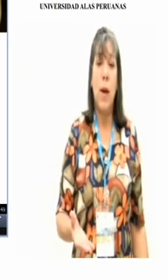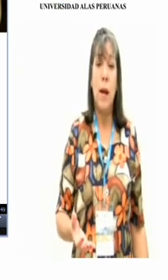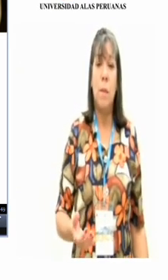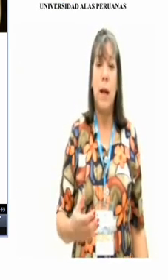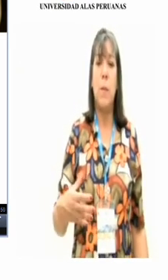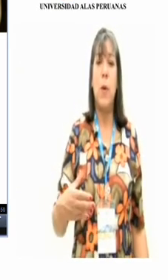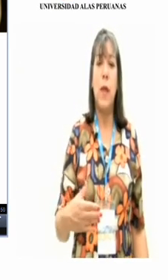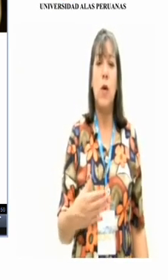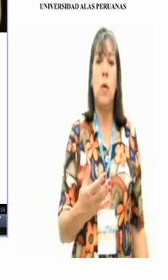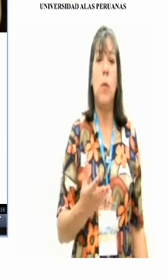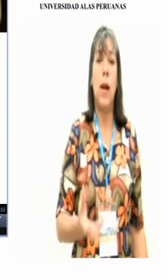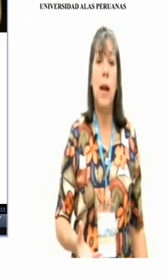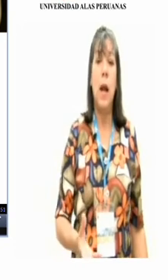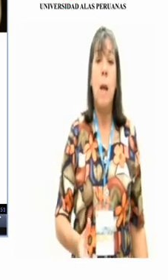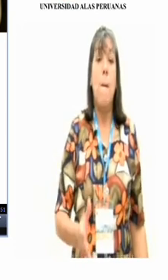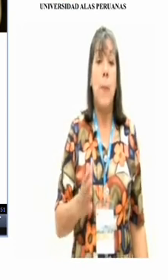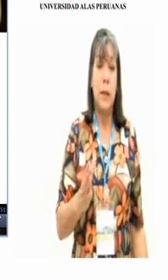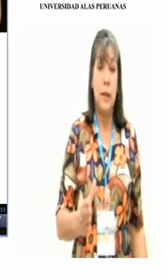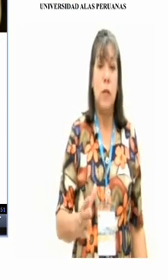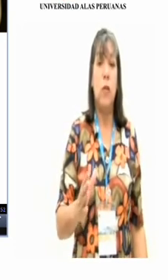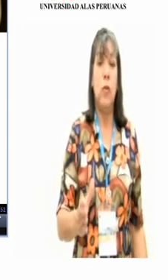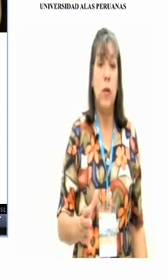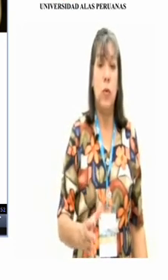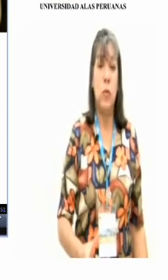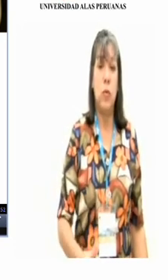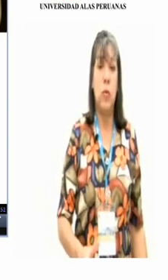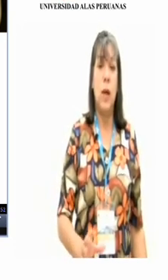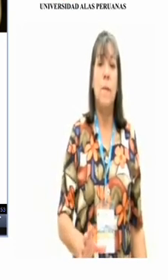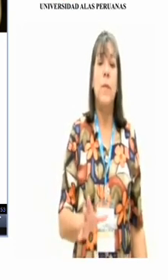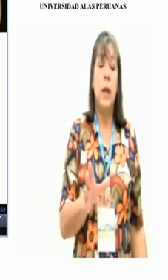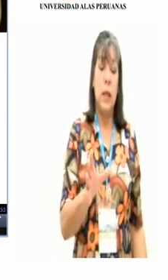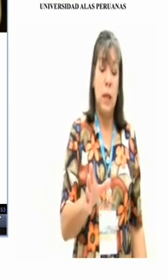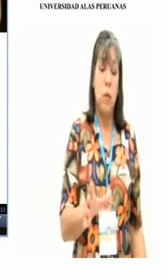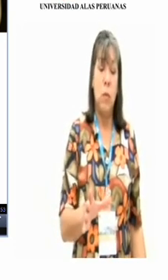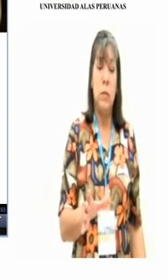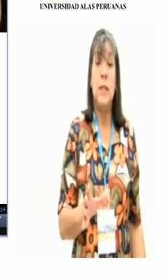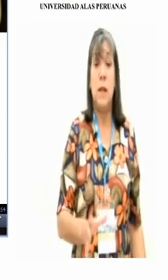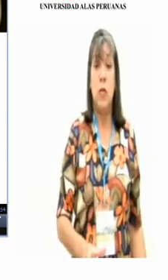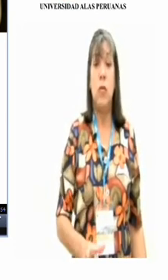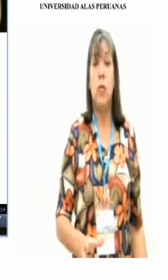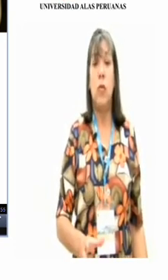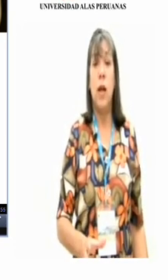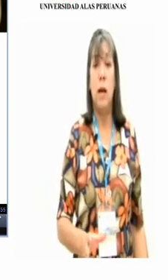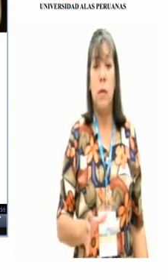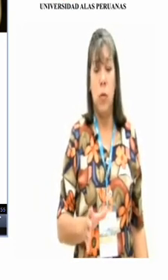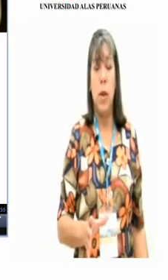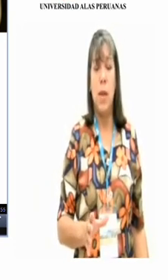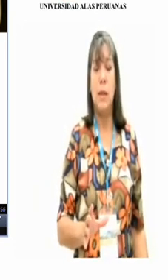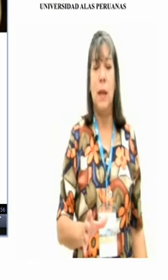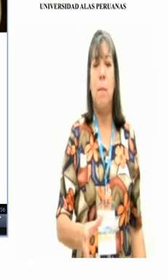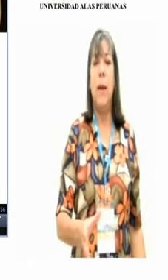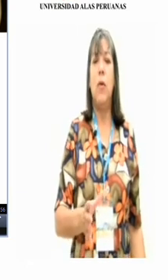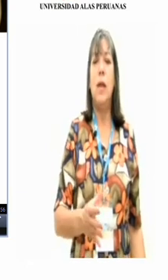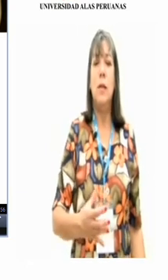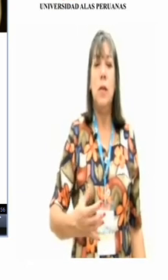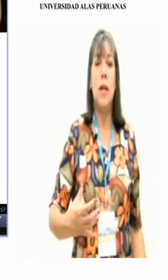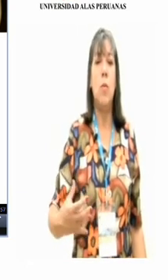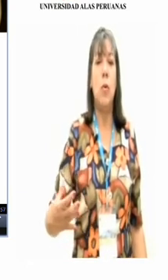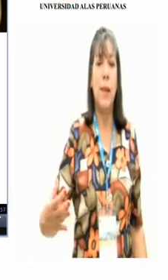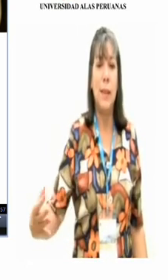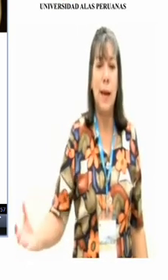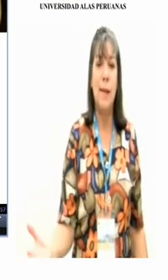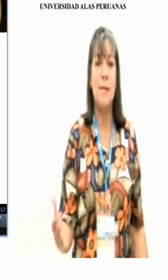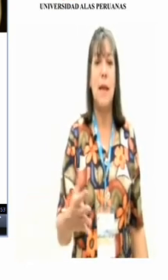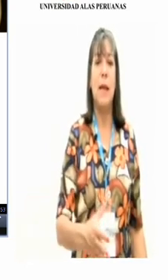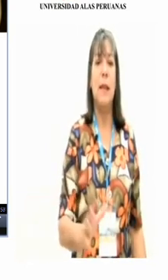pueda innovar, para que pueda incorporar partiendo de una estructura y de un diseño instruccional, obviamente, pero